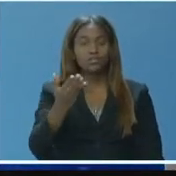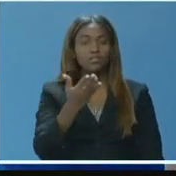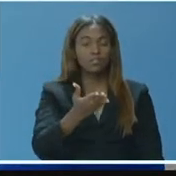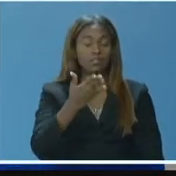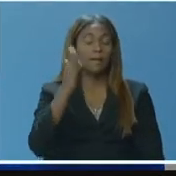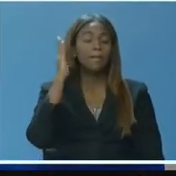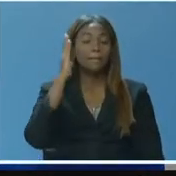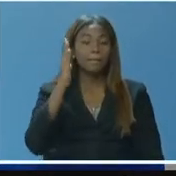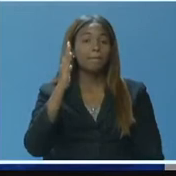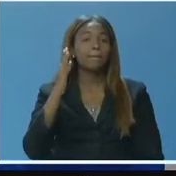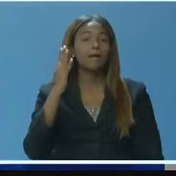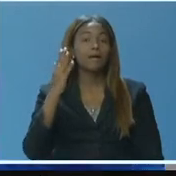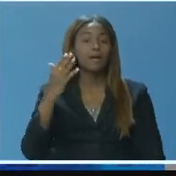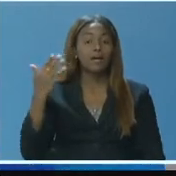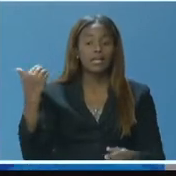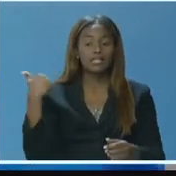quien